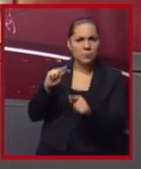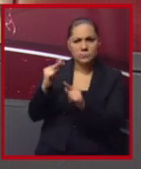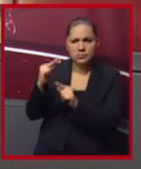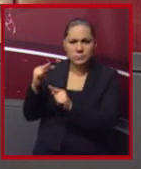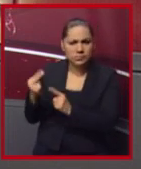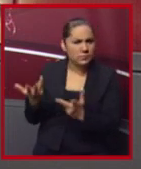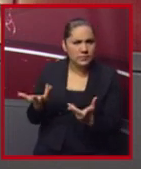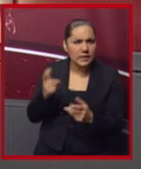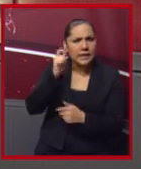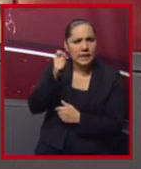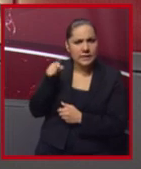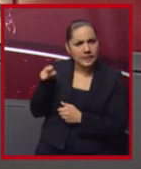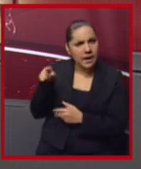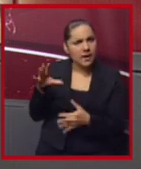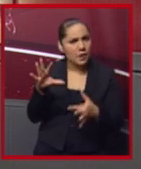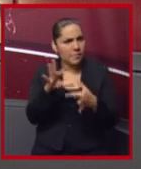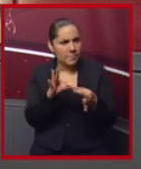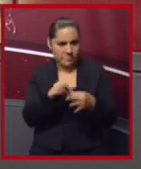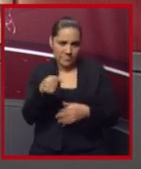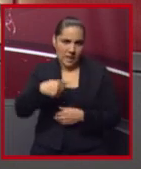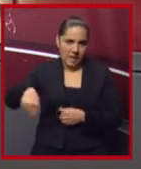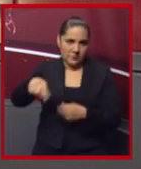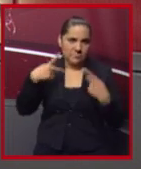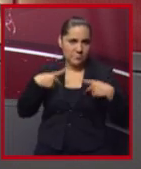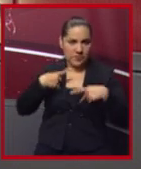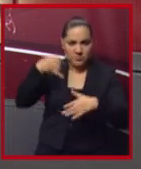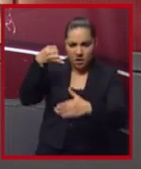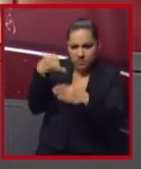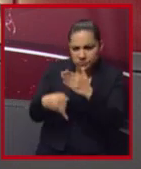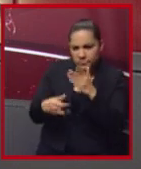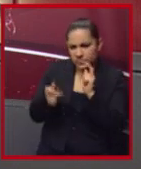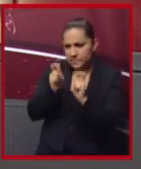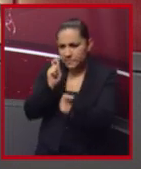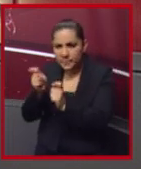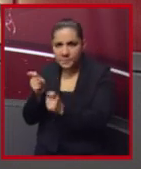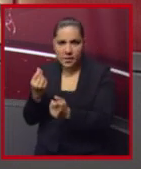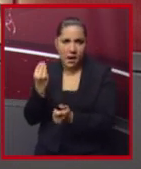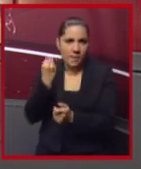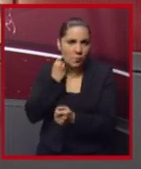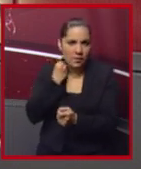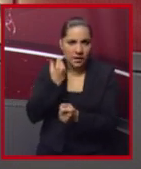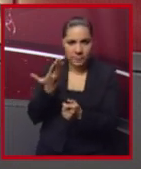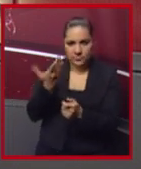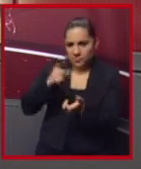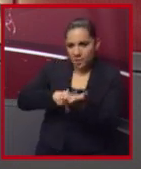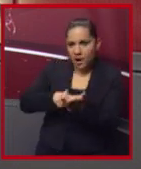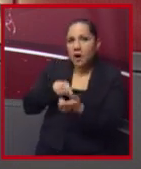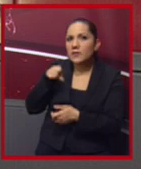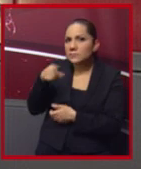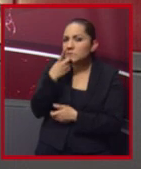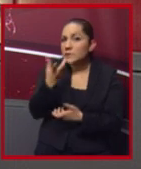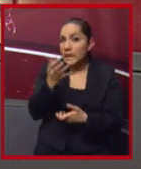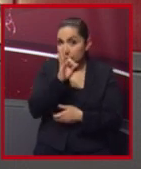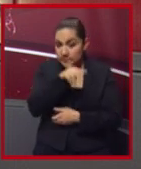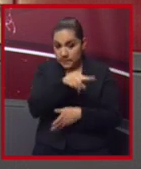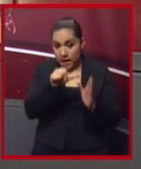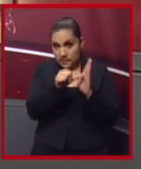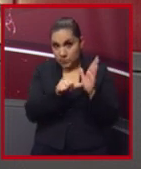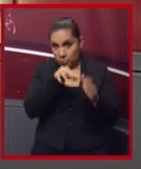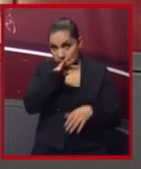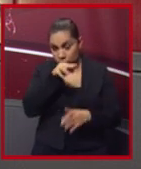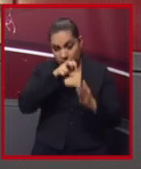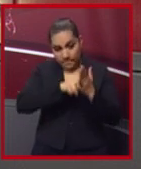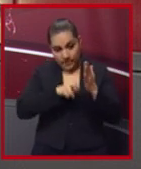prisión preventiva oficiosa. Académicos, expertos y funcionarios hablaron sobre consecuencias y o beneficios de modificar el artículo